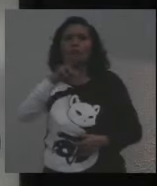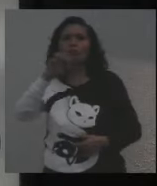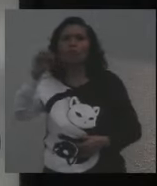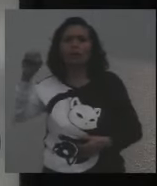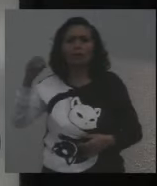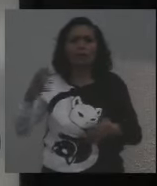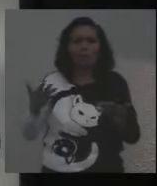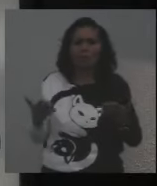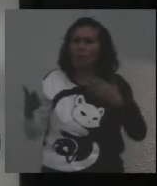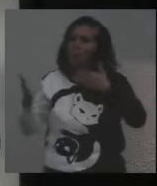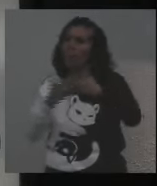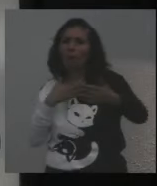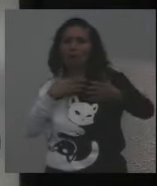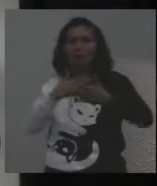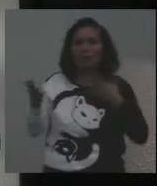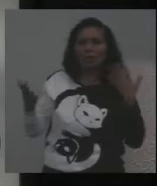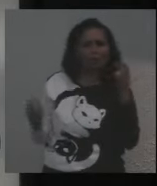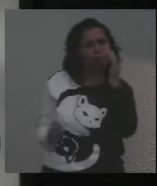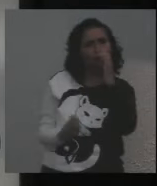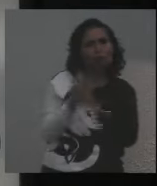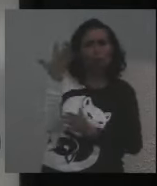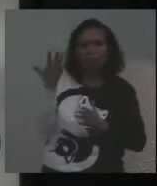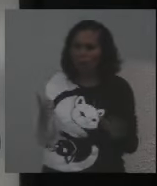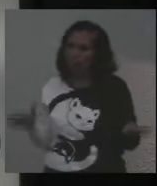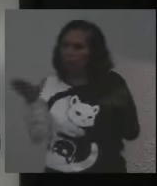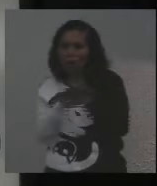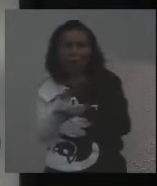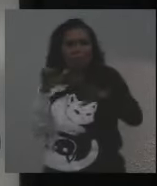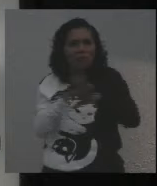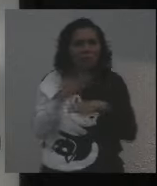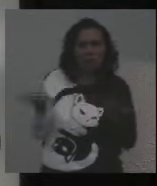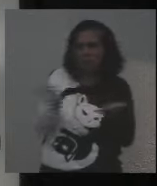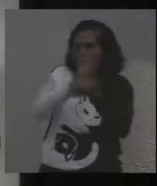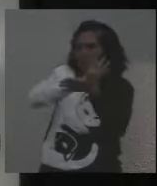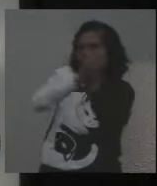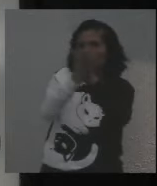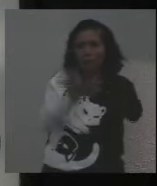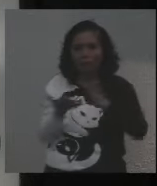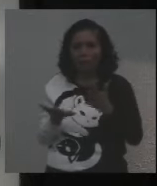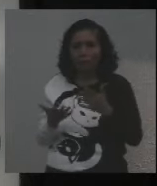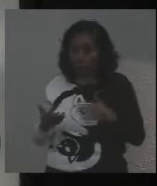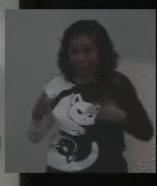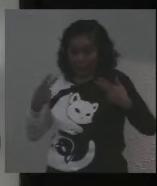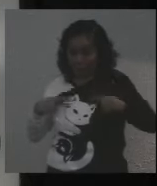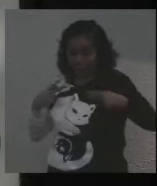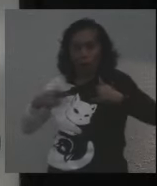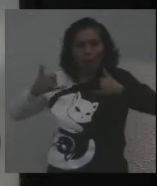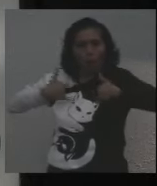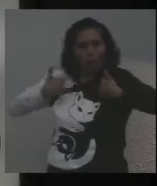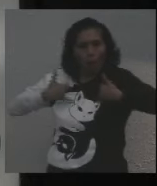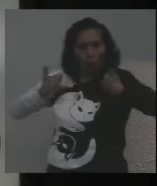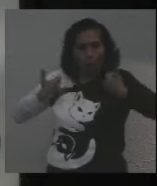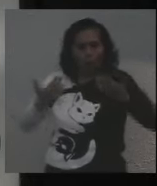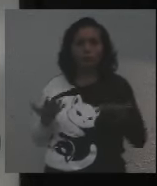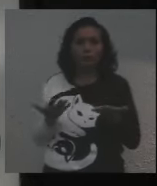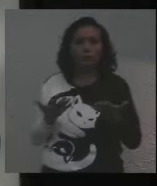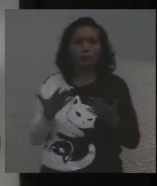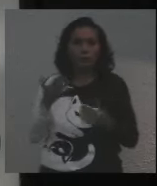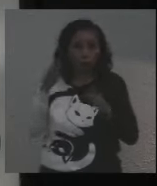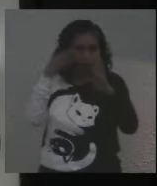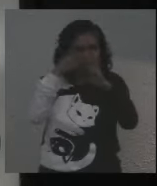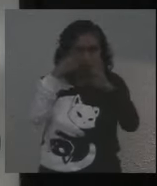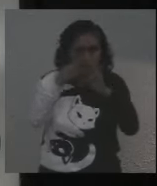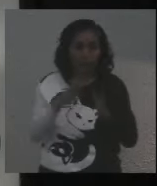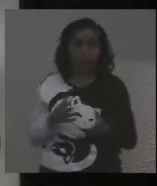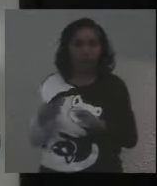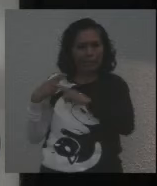quintanarro moderno y renovado abierto a los cambios que nuestra sociedad y sus nuevas generaciones nos demandan este